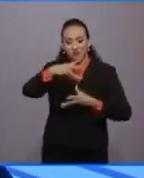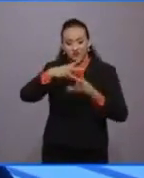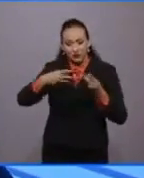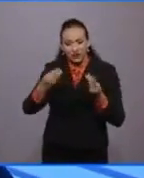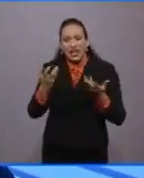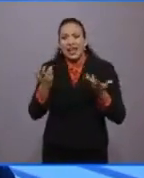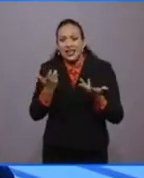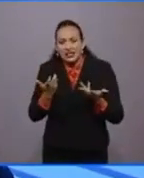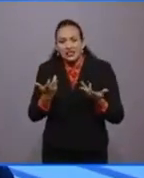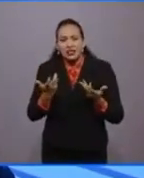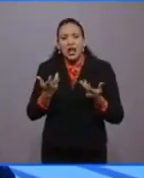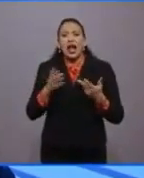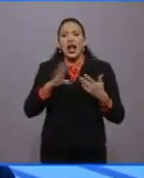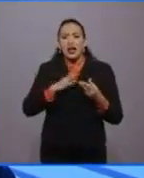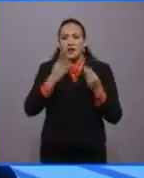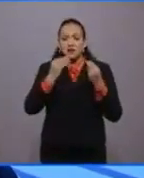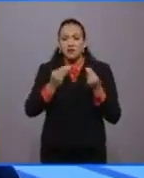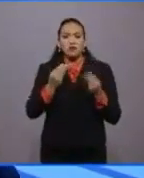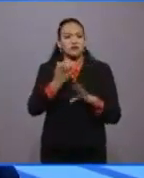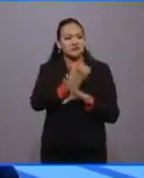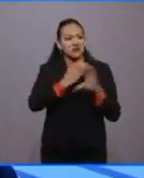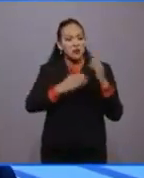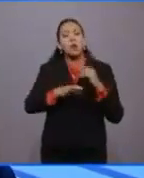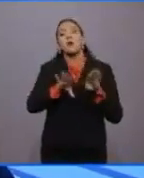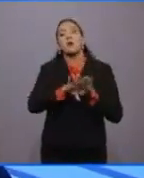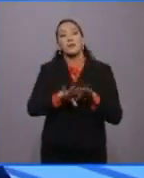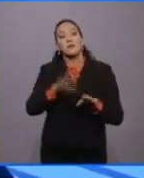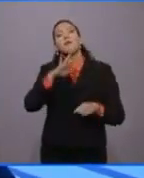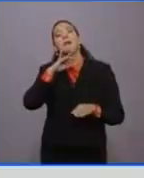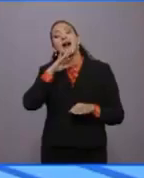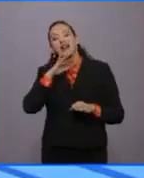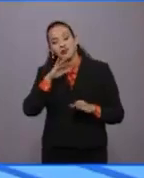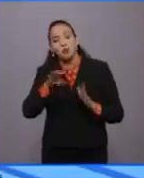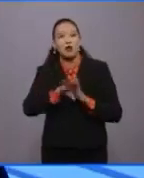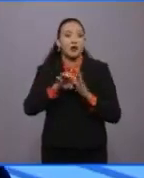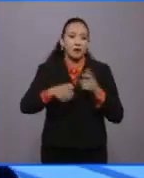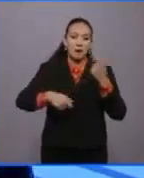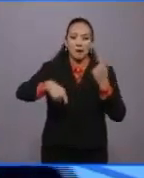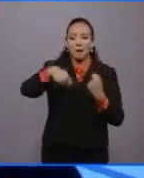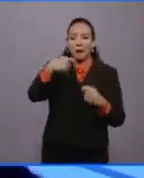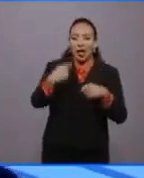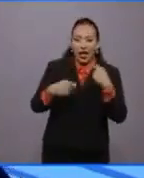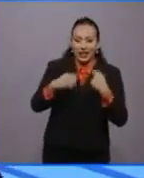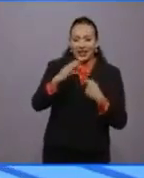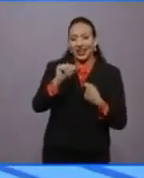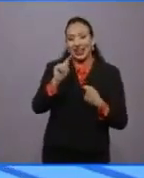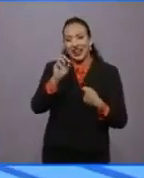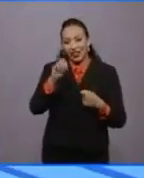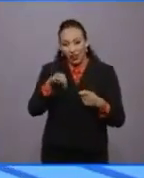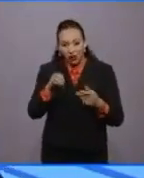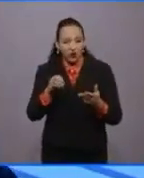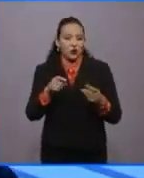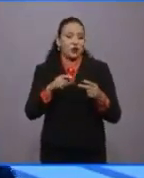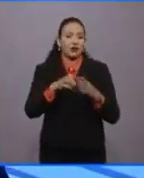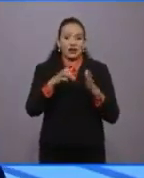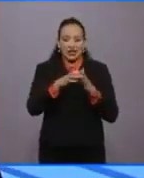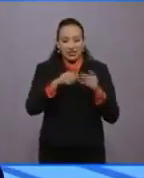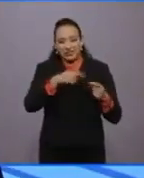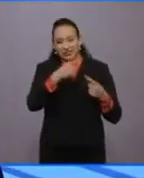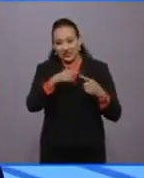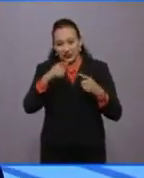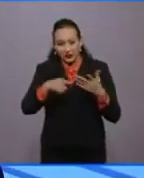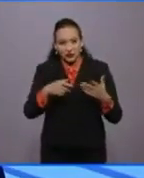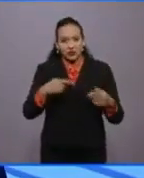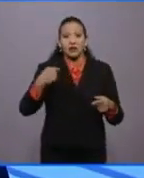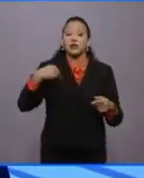con tanto residuo. El gran problema es el residuo. Tenemos que ir creando conciencia en los